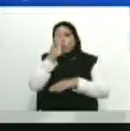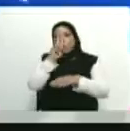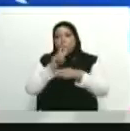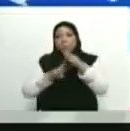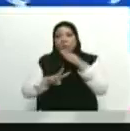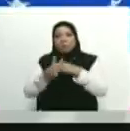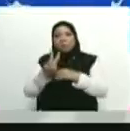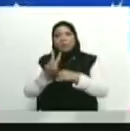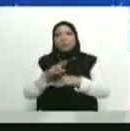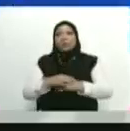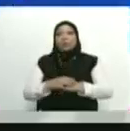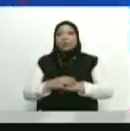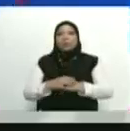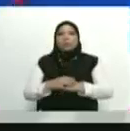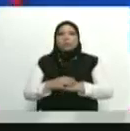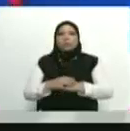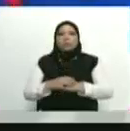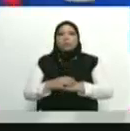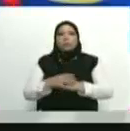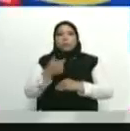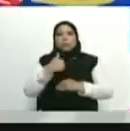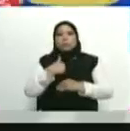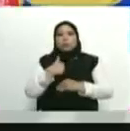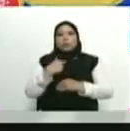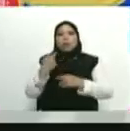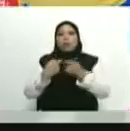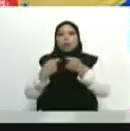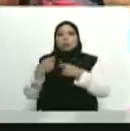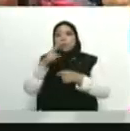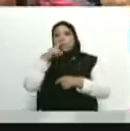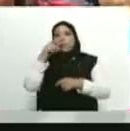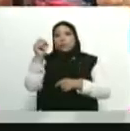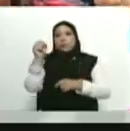humildemente aquí a mí, a Superbigote.